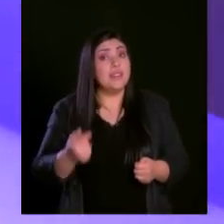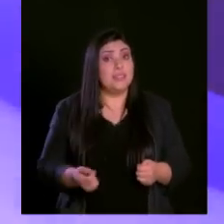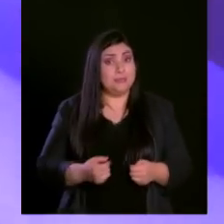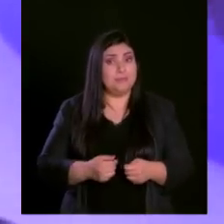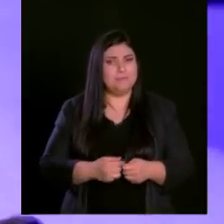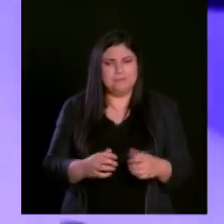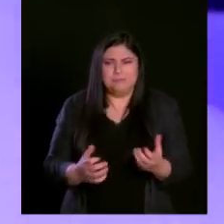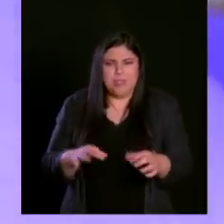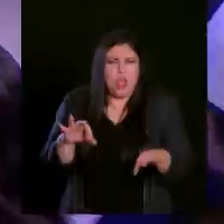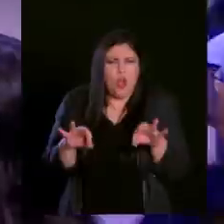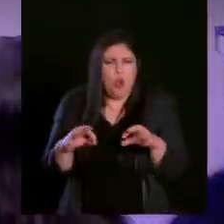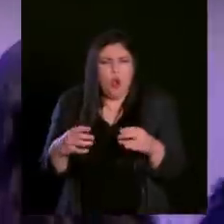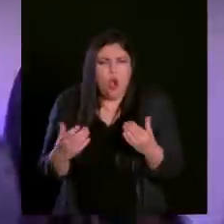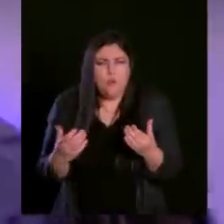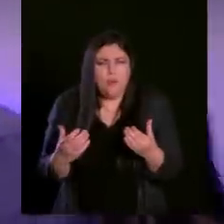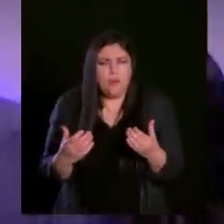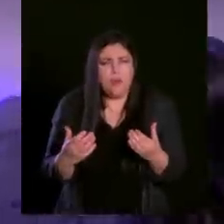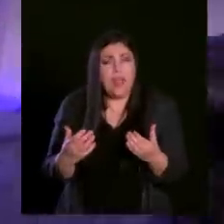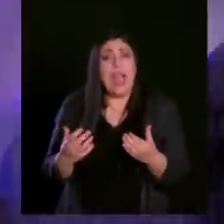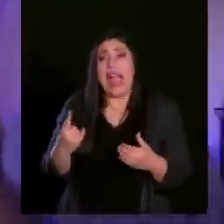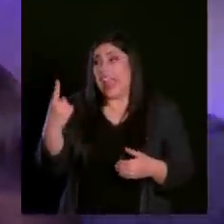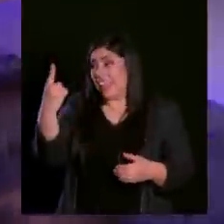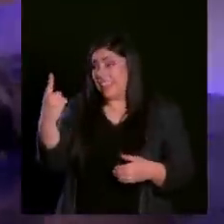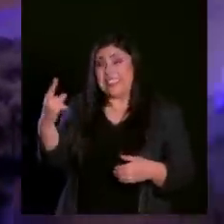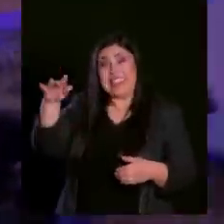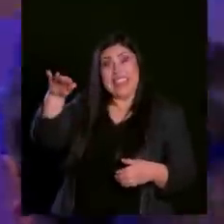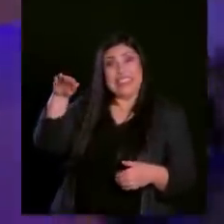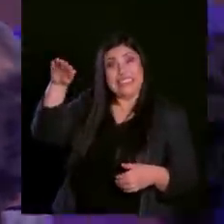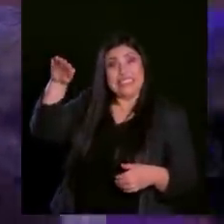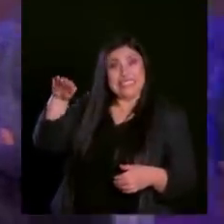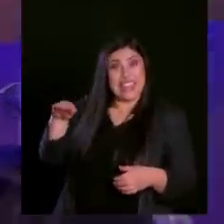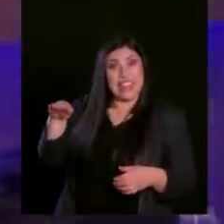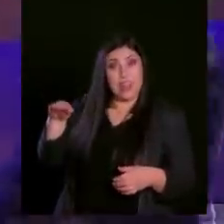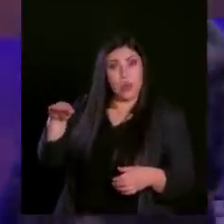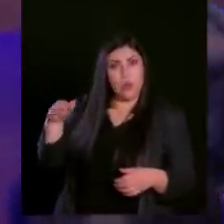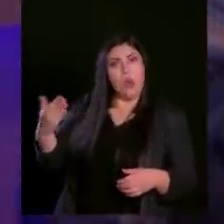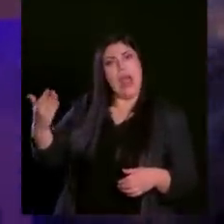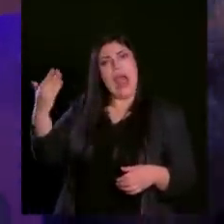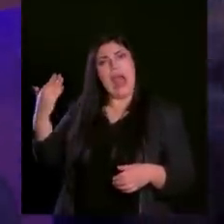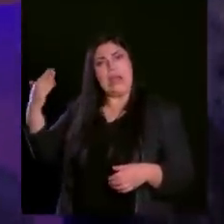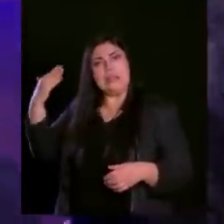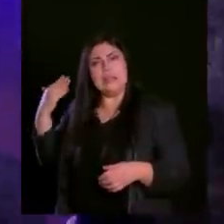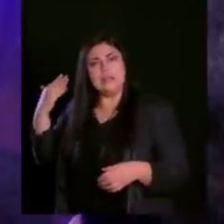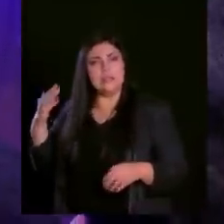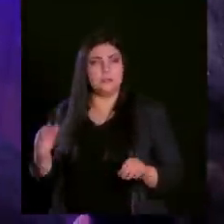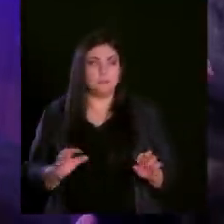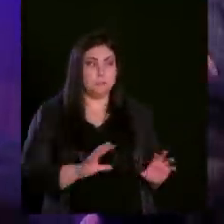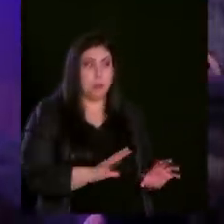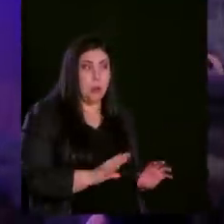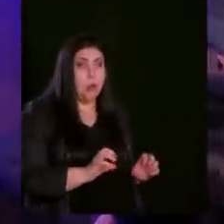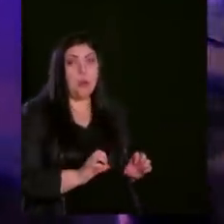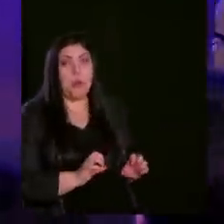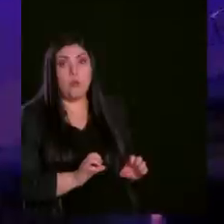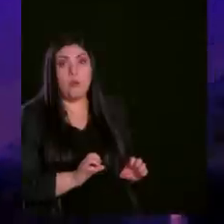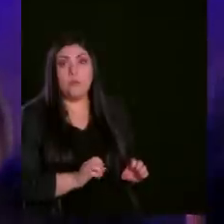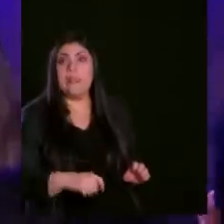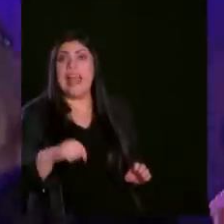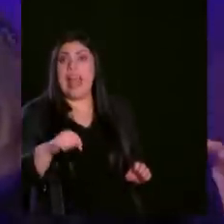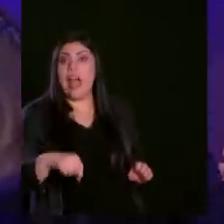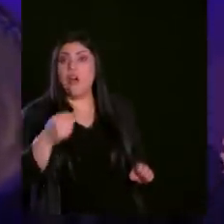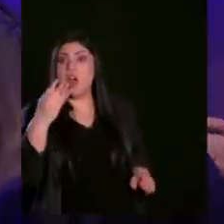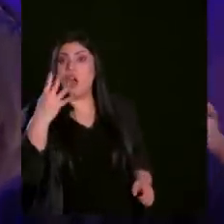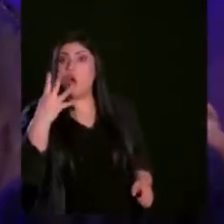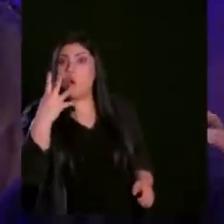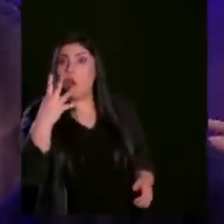la en lo que ahora van a recibir las personas a quienes en algún momento saqueo defraudó vamos a suponer que